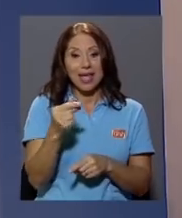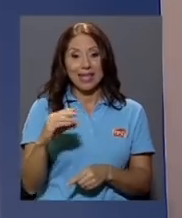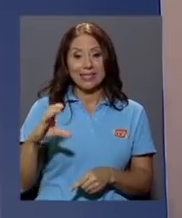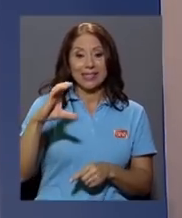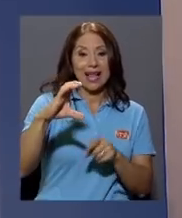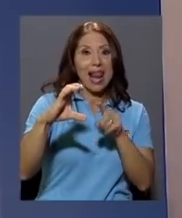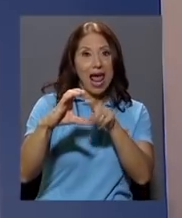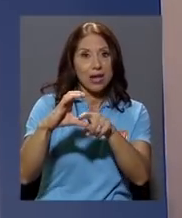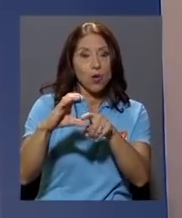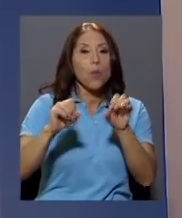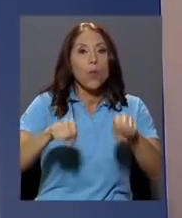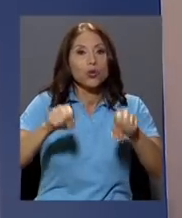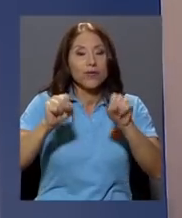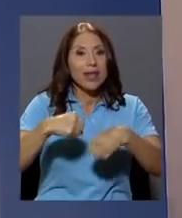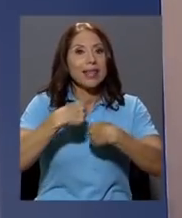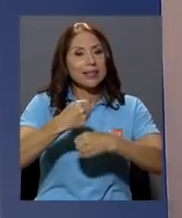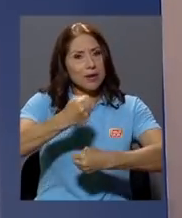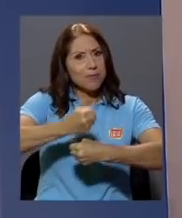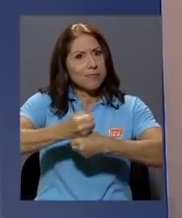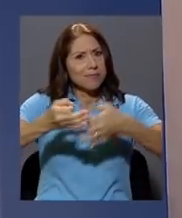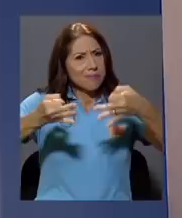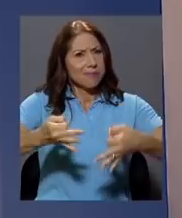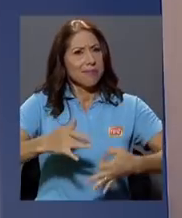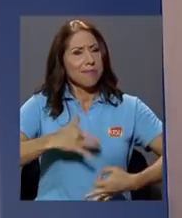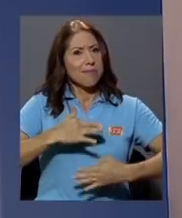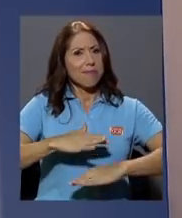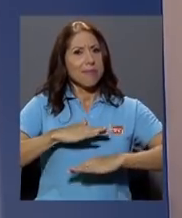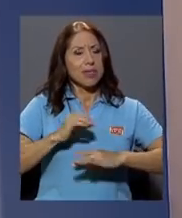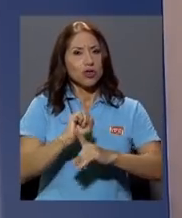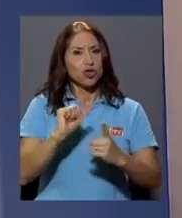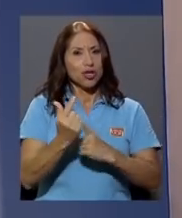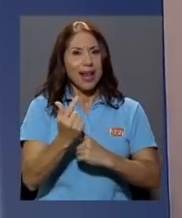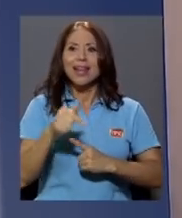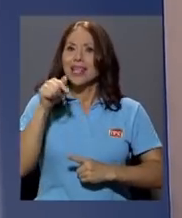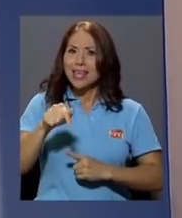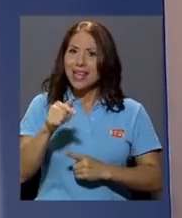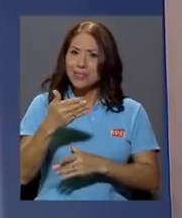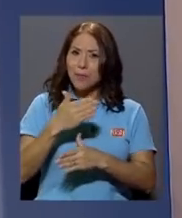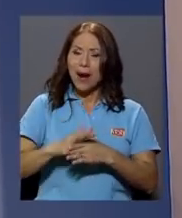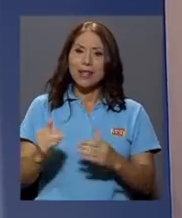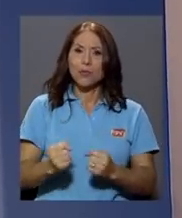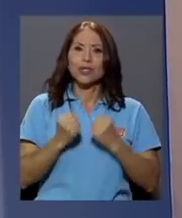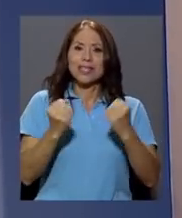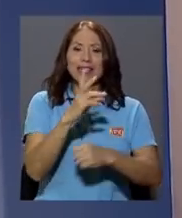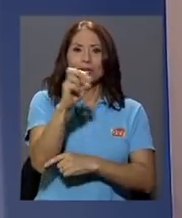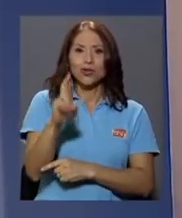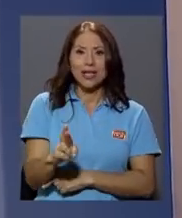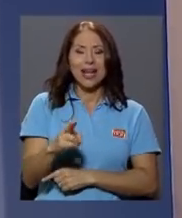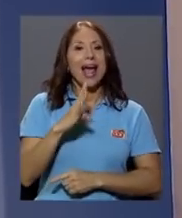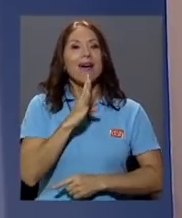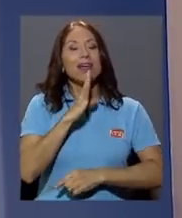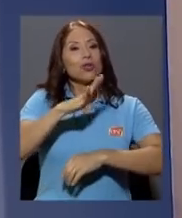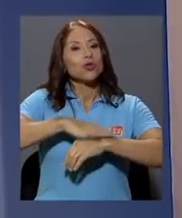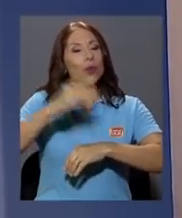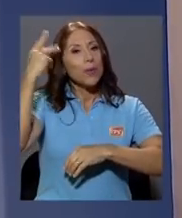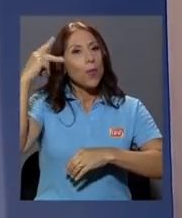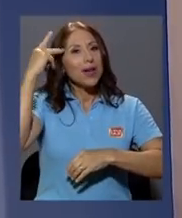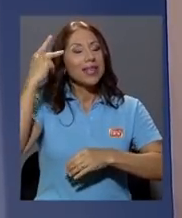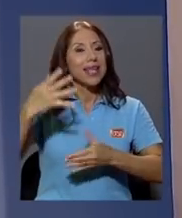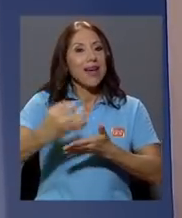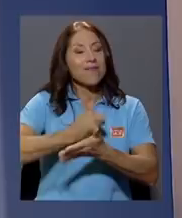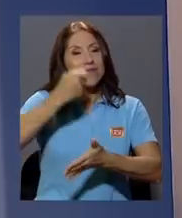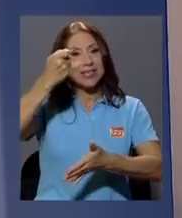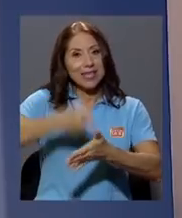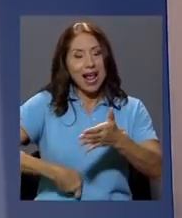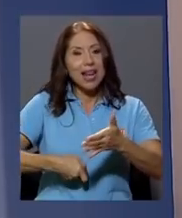salario la posibilidad de hacer bien social, y es parte de los potenciales que ha tenido esta Costa Rica. Estamos hablando sobre la política